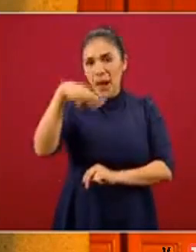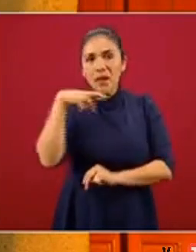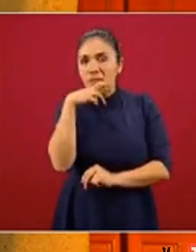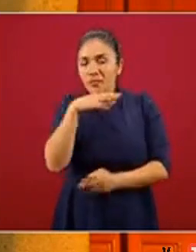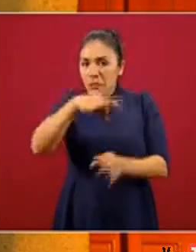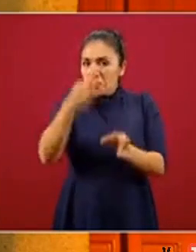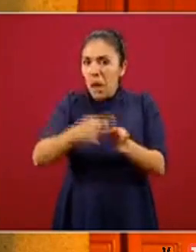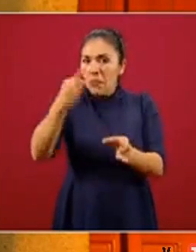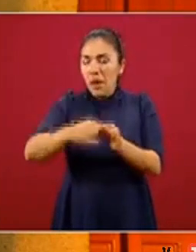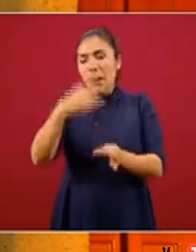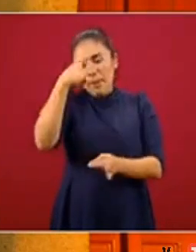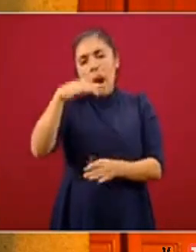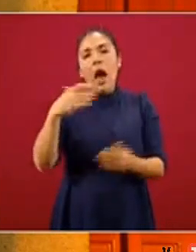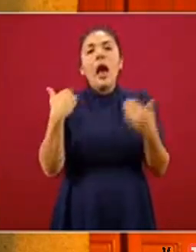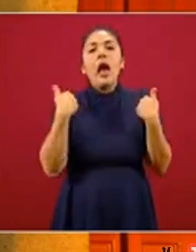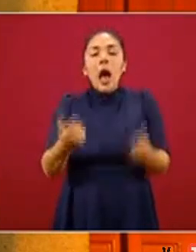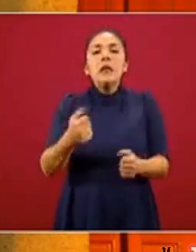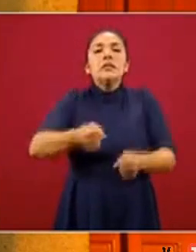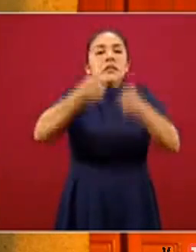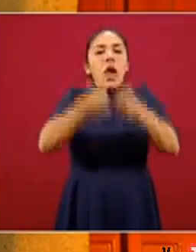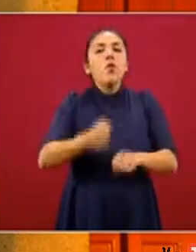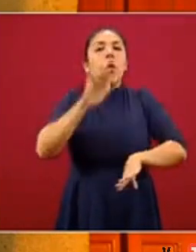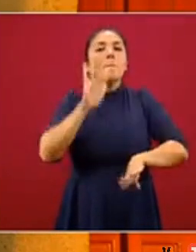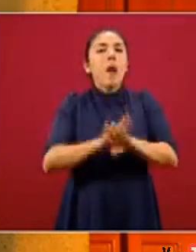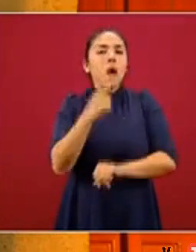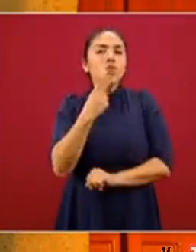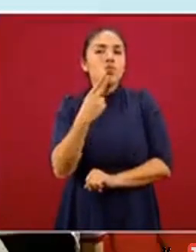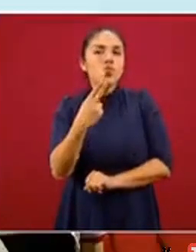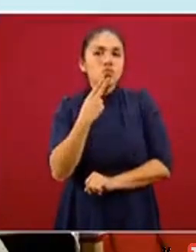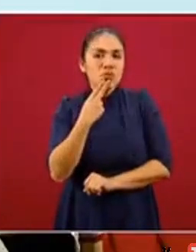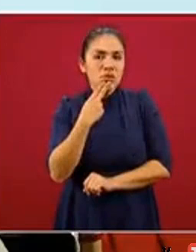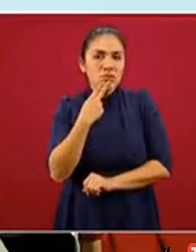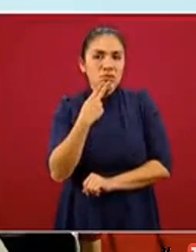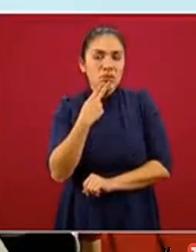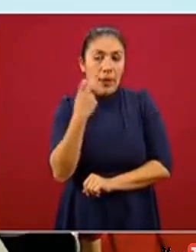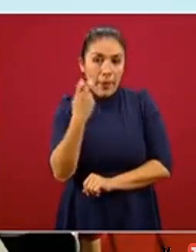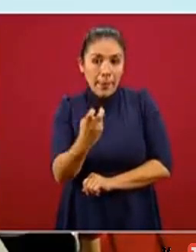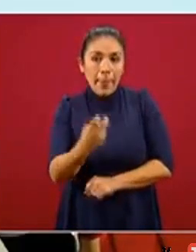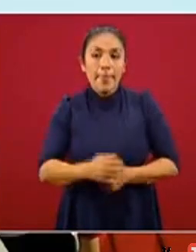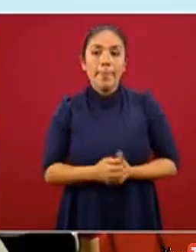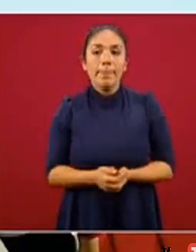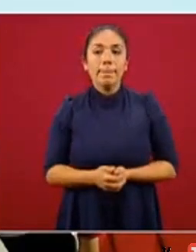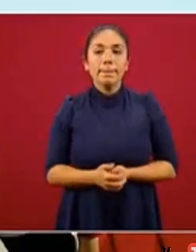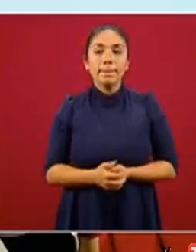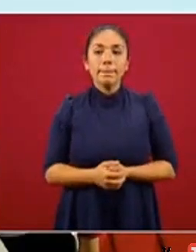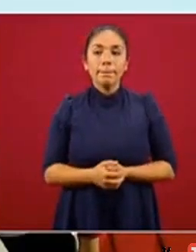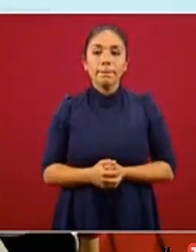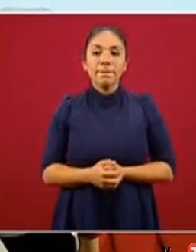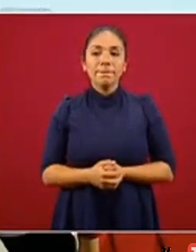desde luego, una estadística más útil. La siguiente, por favor.